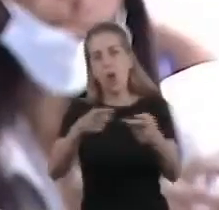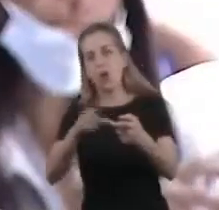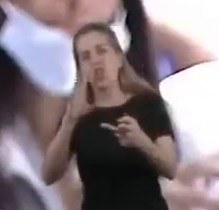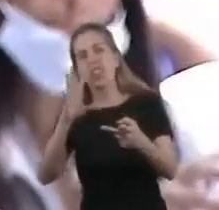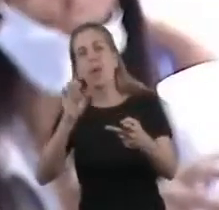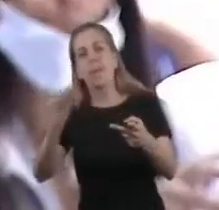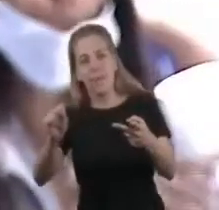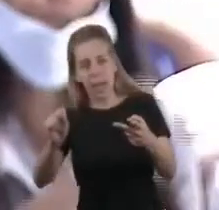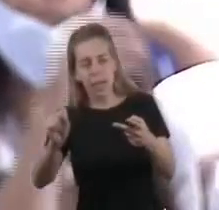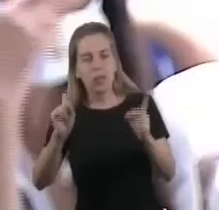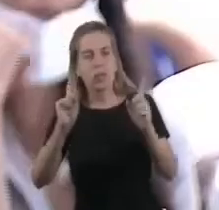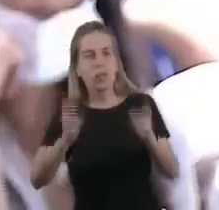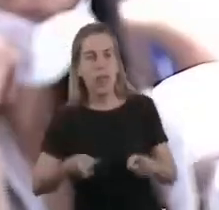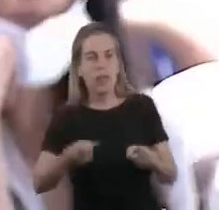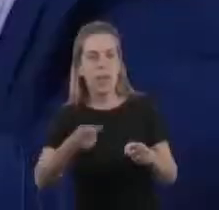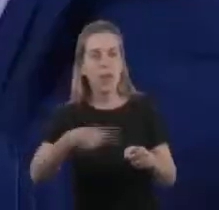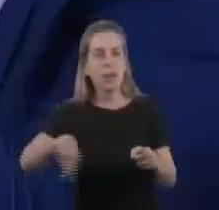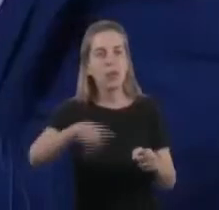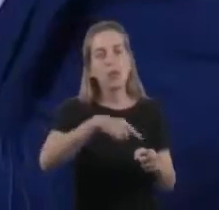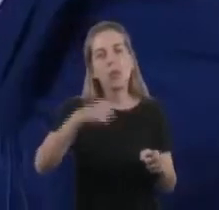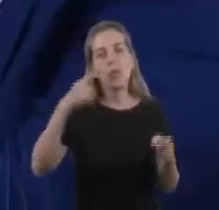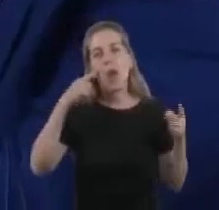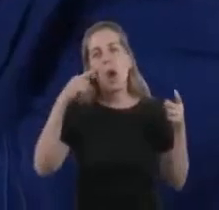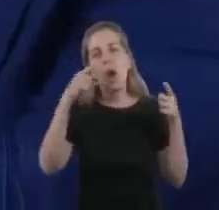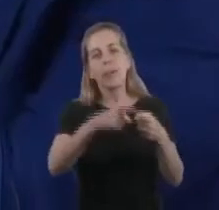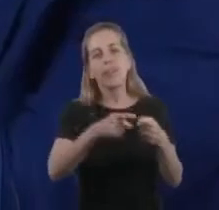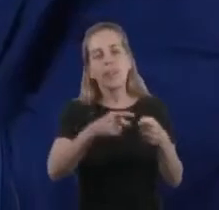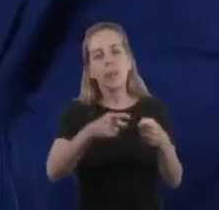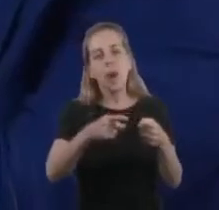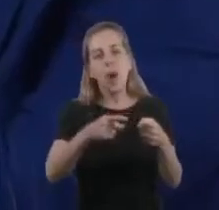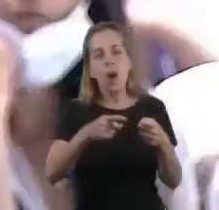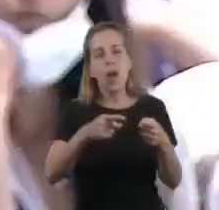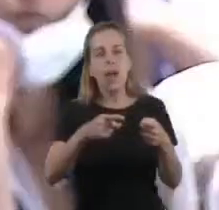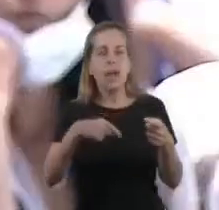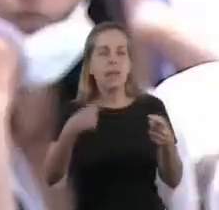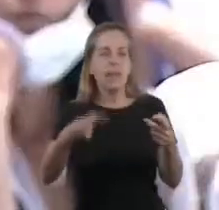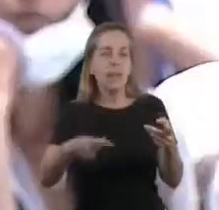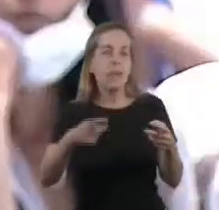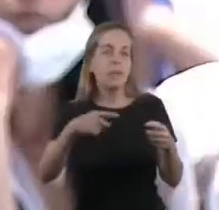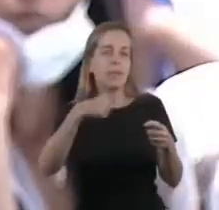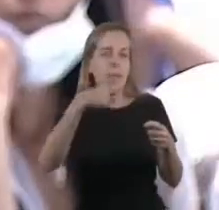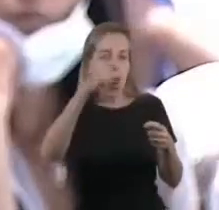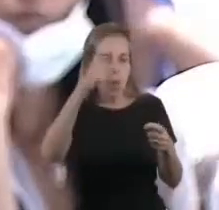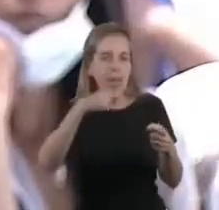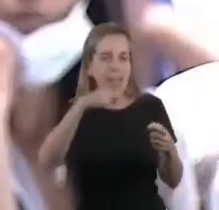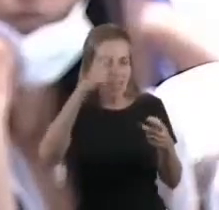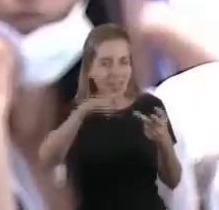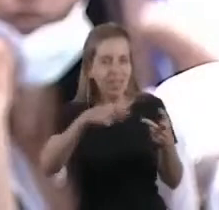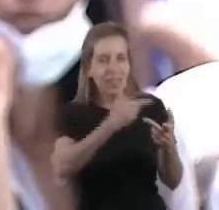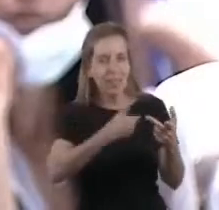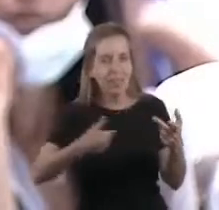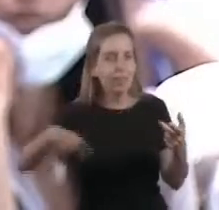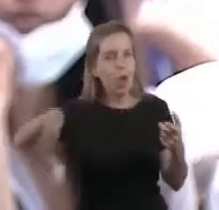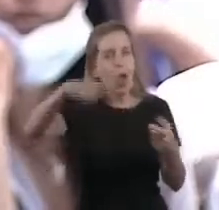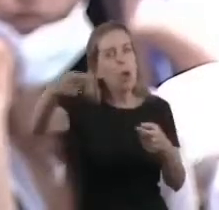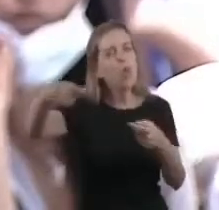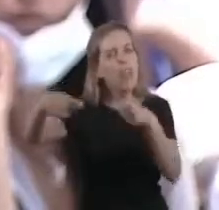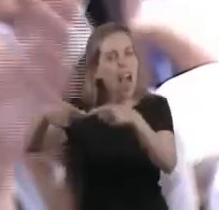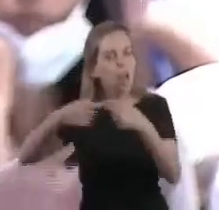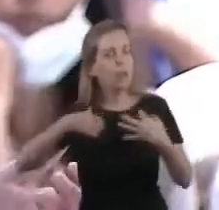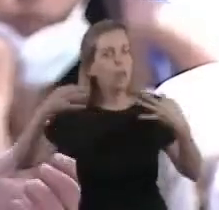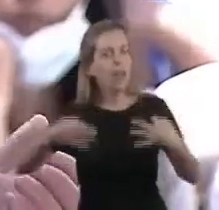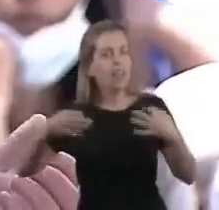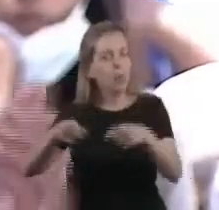propuesto que pudiéramos todos los meses sentirnos un poquito más seguros y todos los